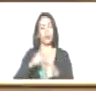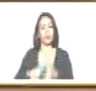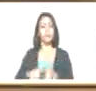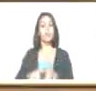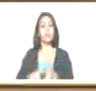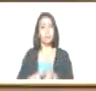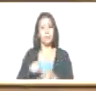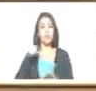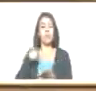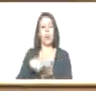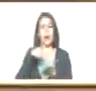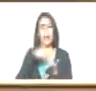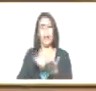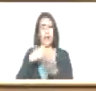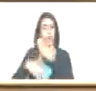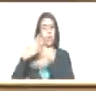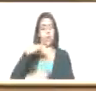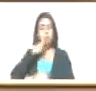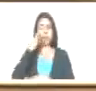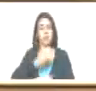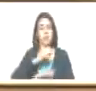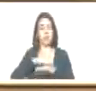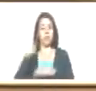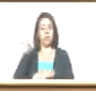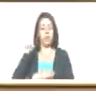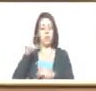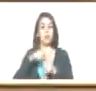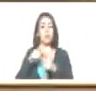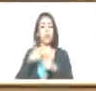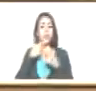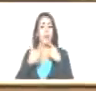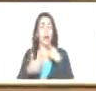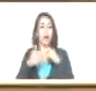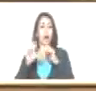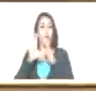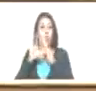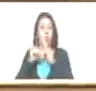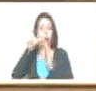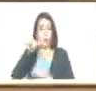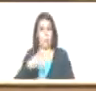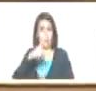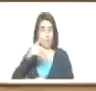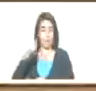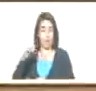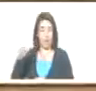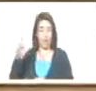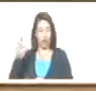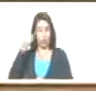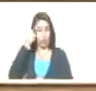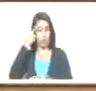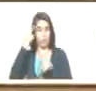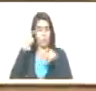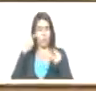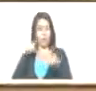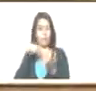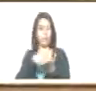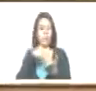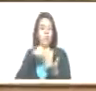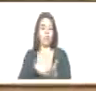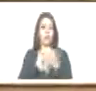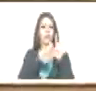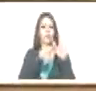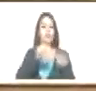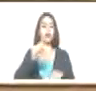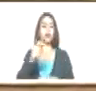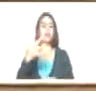endeudado, garantizados por la República, este ladrón les reconoció la deuda a 7.50